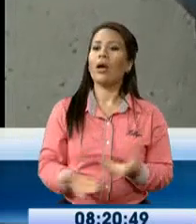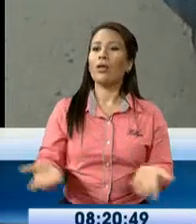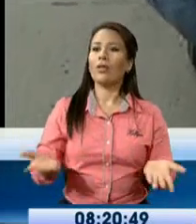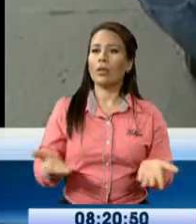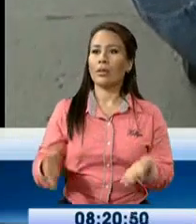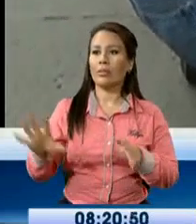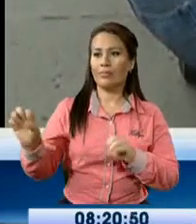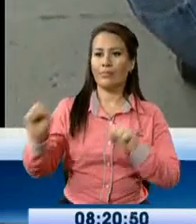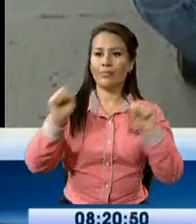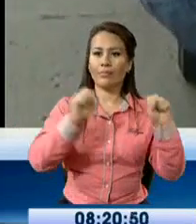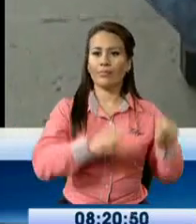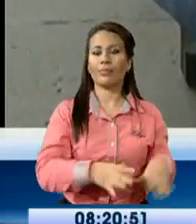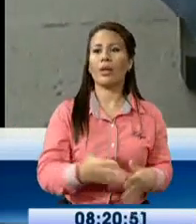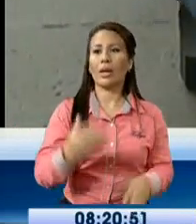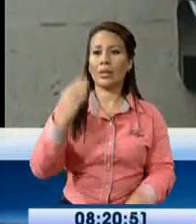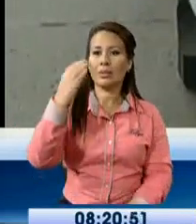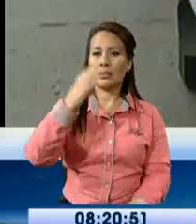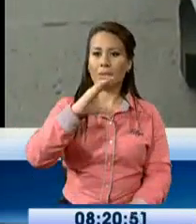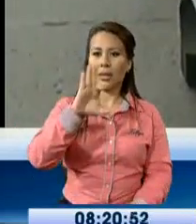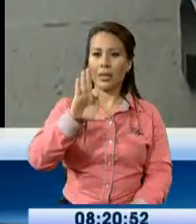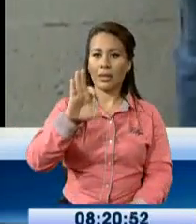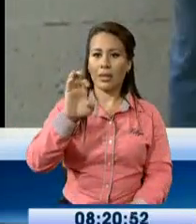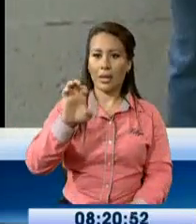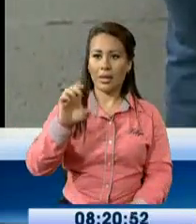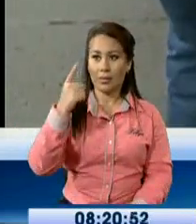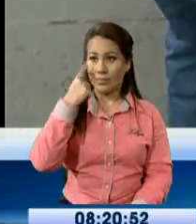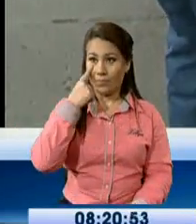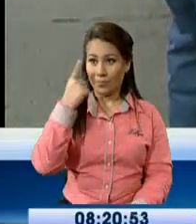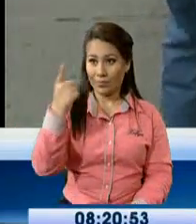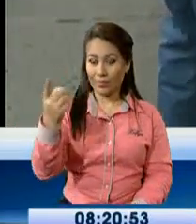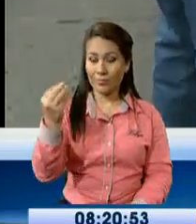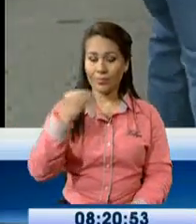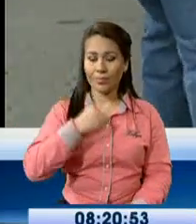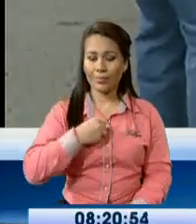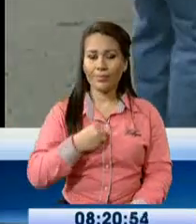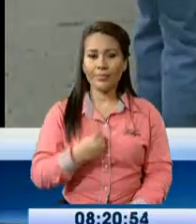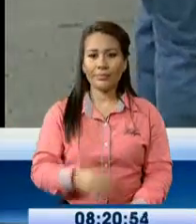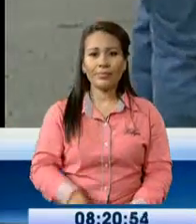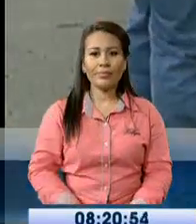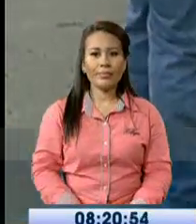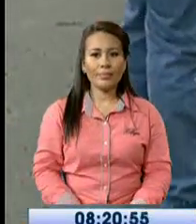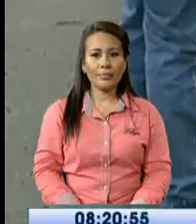de retención de la CTE, informó Ítalo Ruiz.